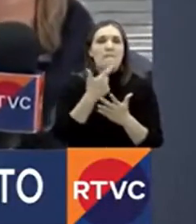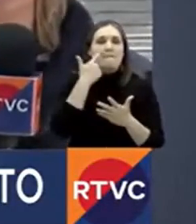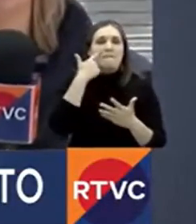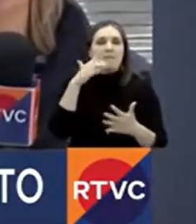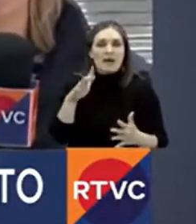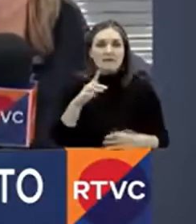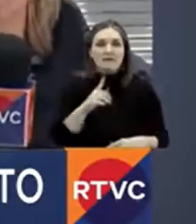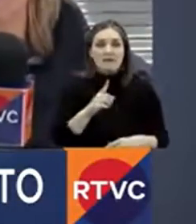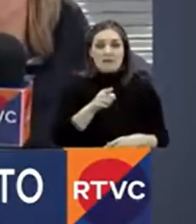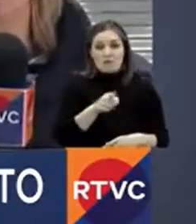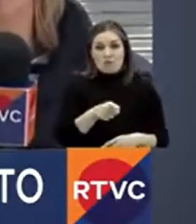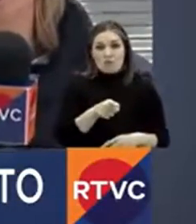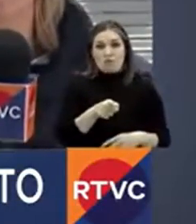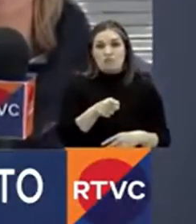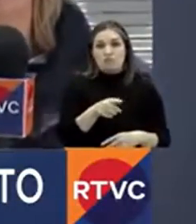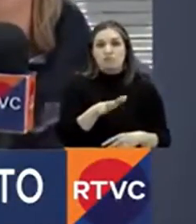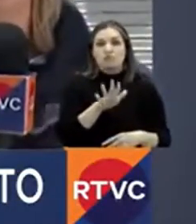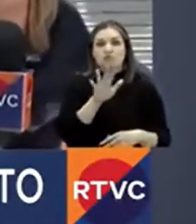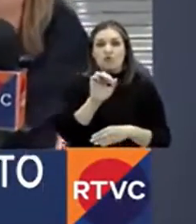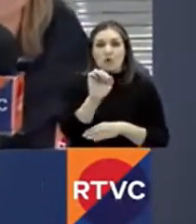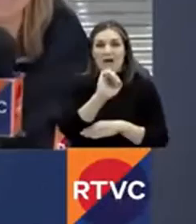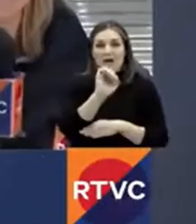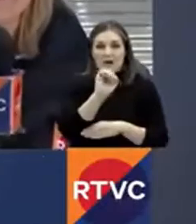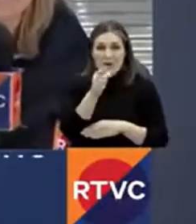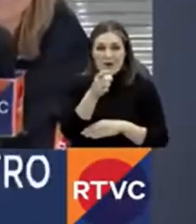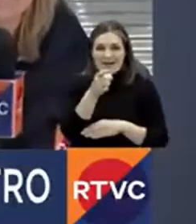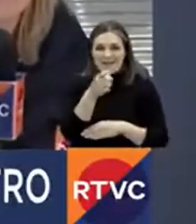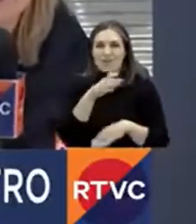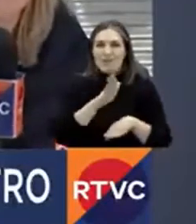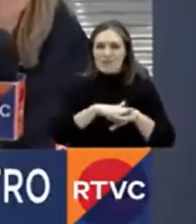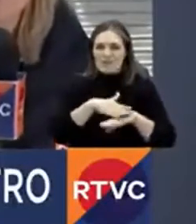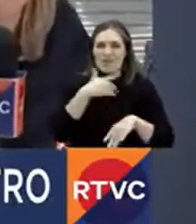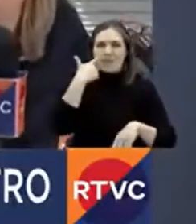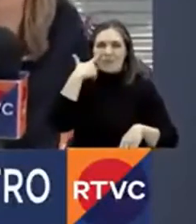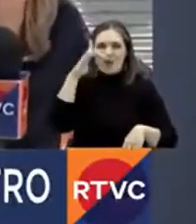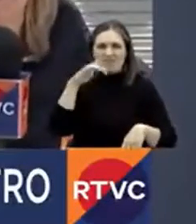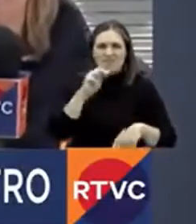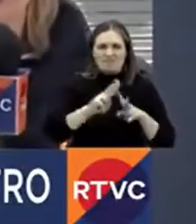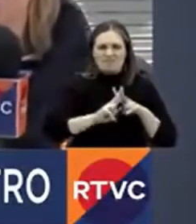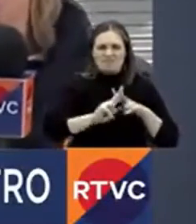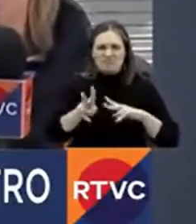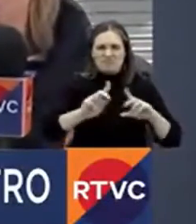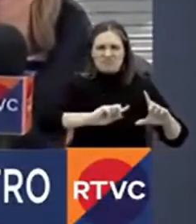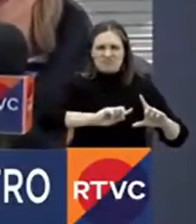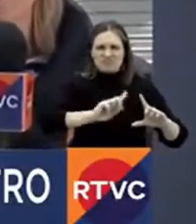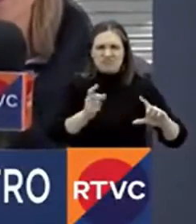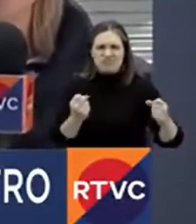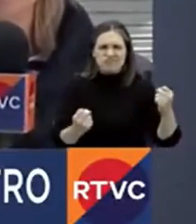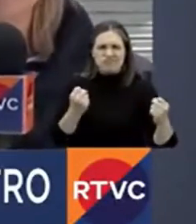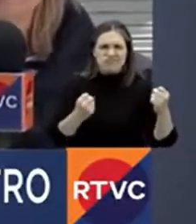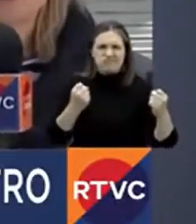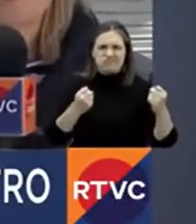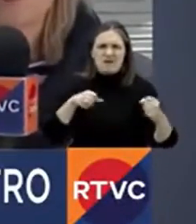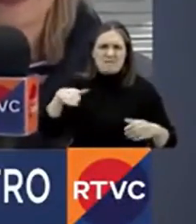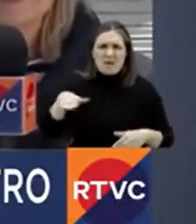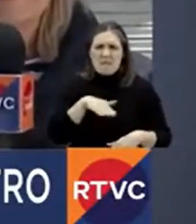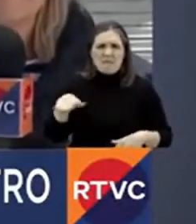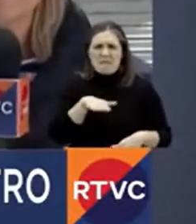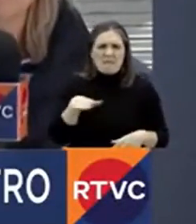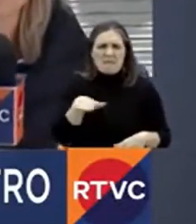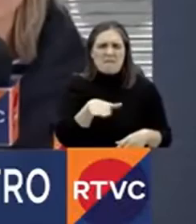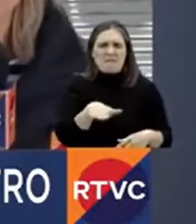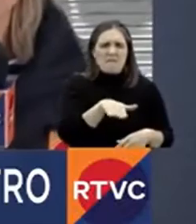responsabilidad de uno de los vehículos, sería el carro gris que ustedes están viendo en pantalla, que iba a toda velocidad, habría sobrepasado los kilómetros por